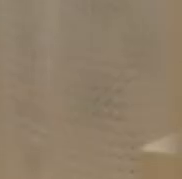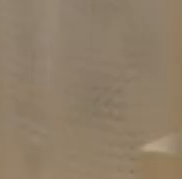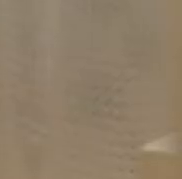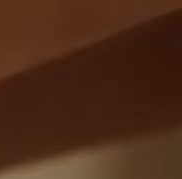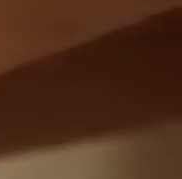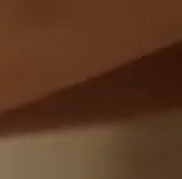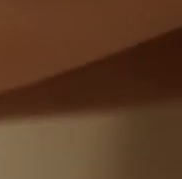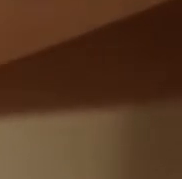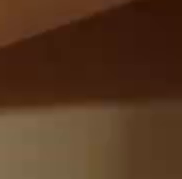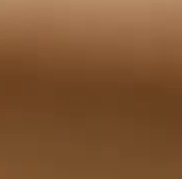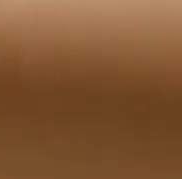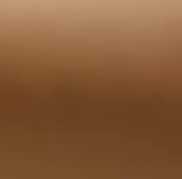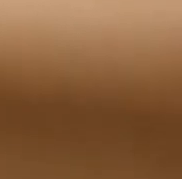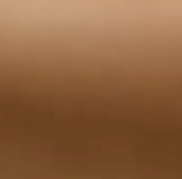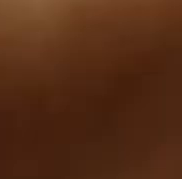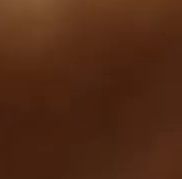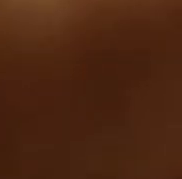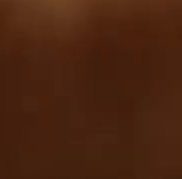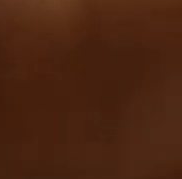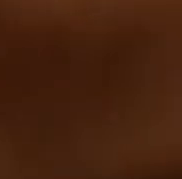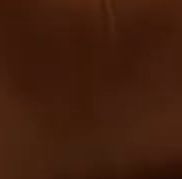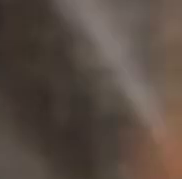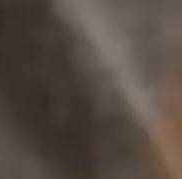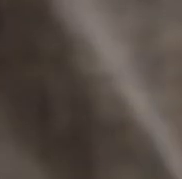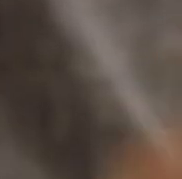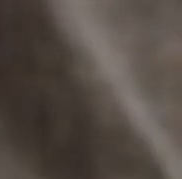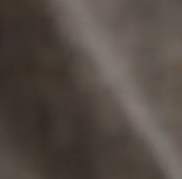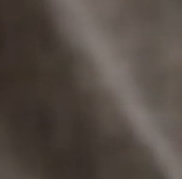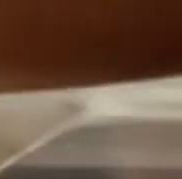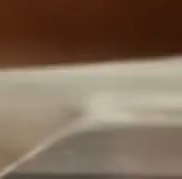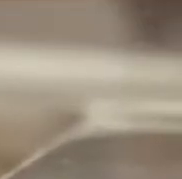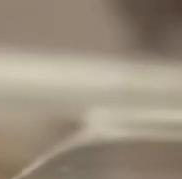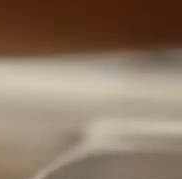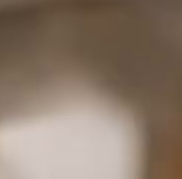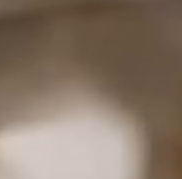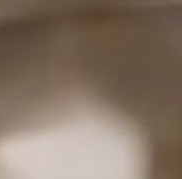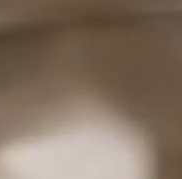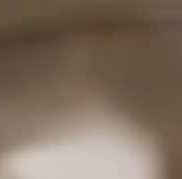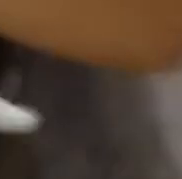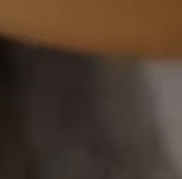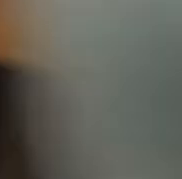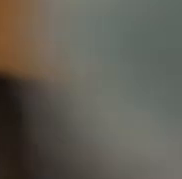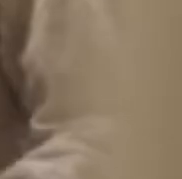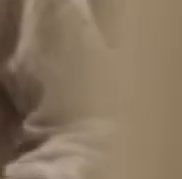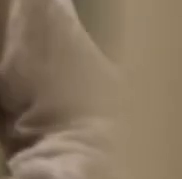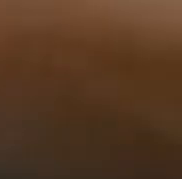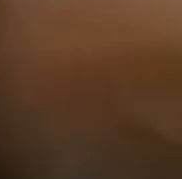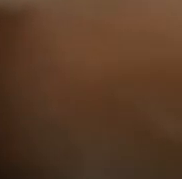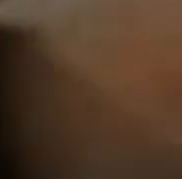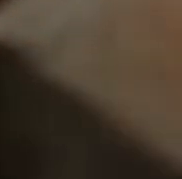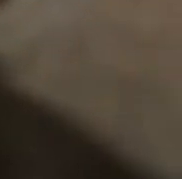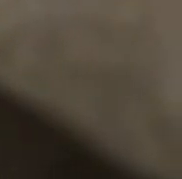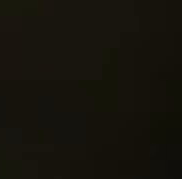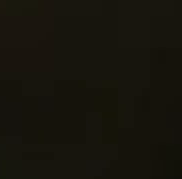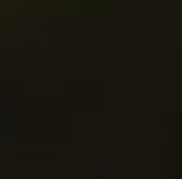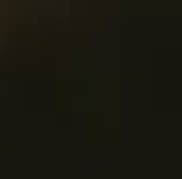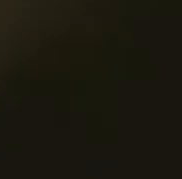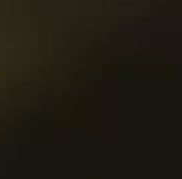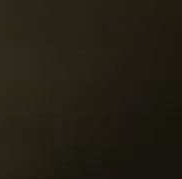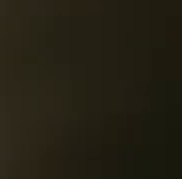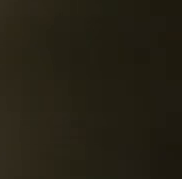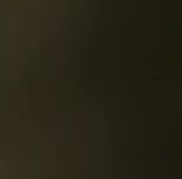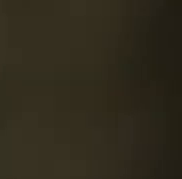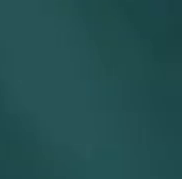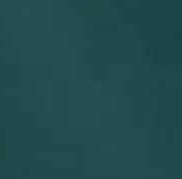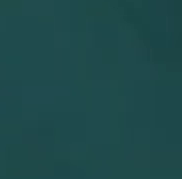secar. Mojar, enjabonar. Frotar, frotar, frotar. Enjuagar y secar. Lávate las manos